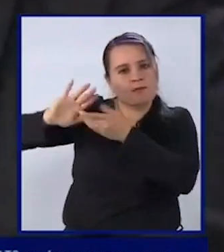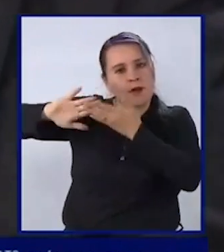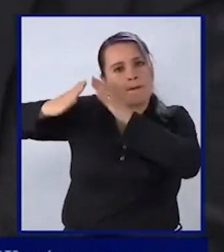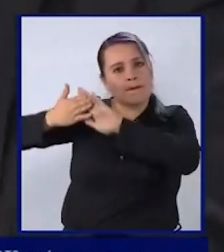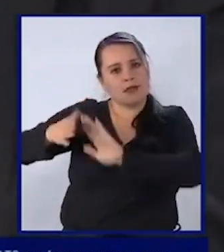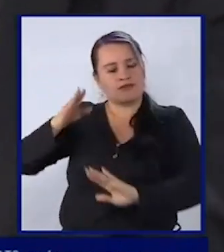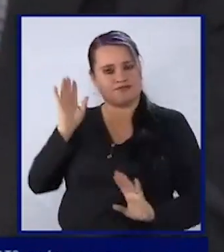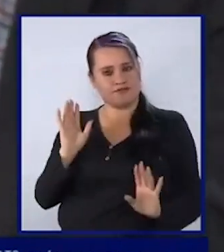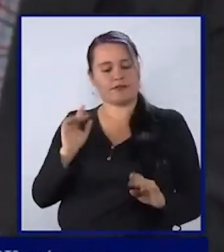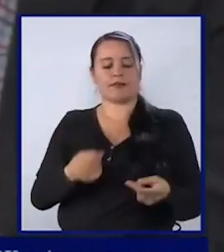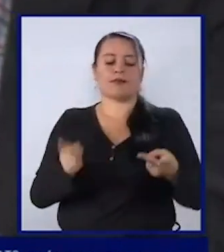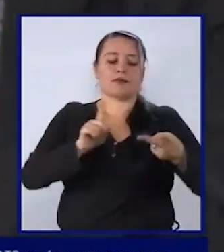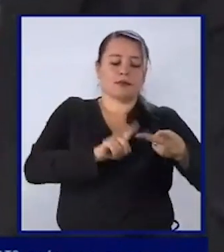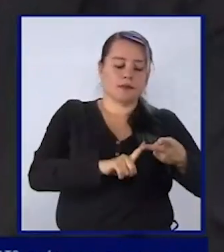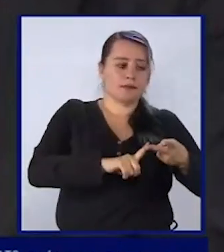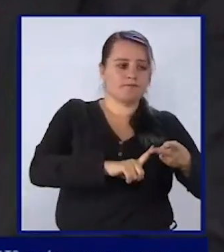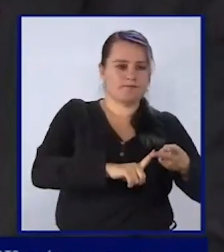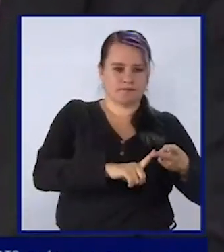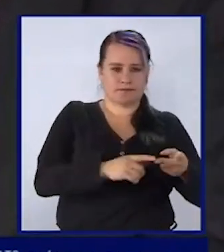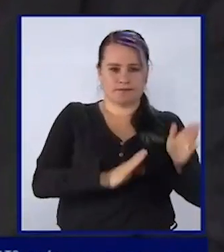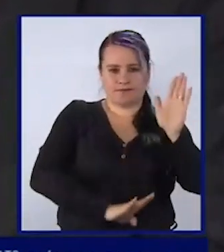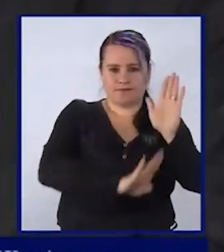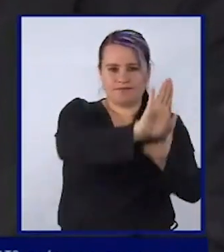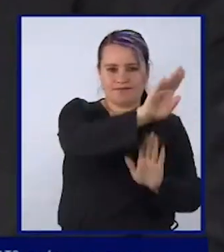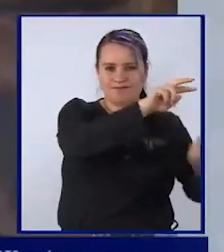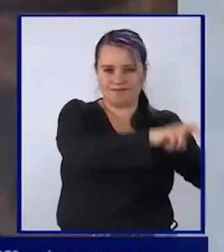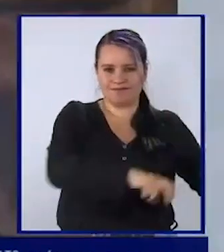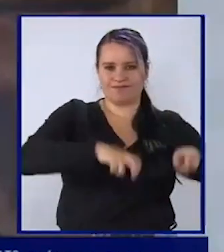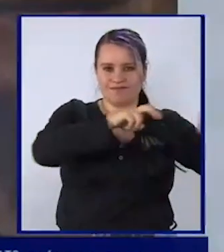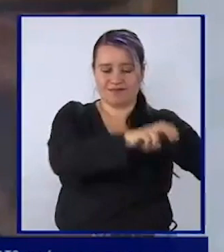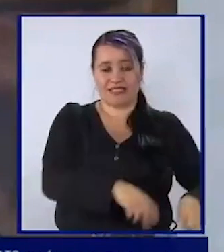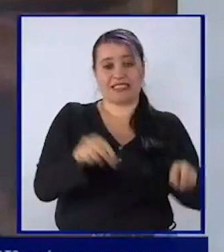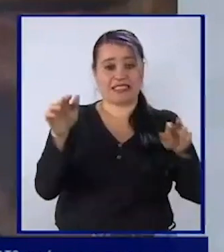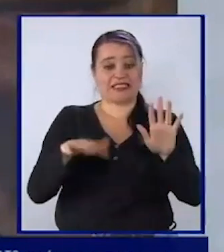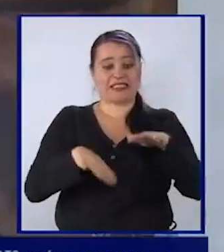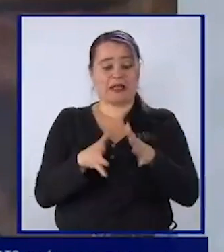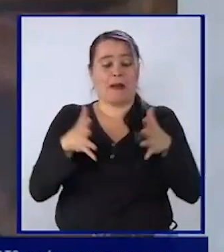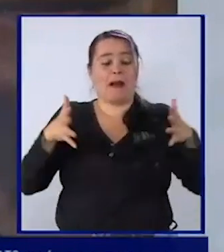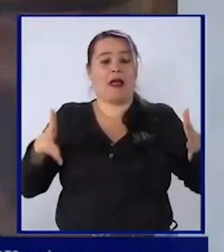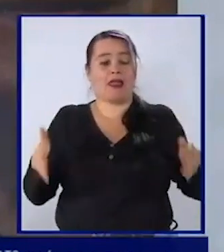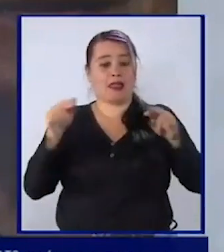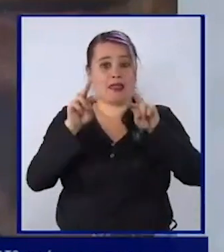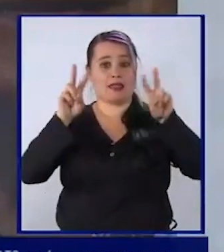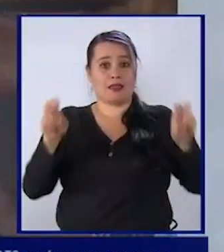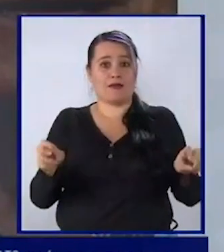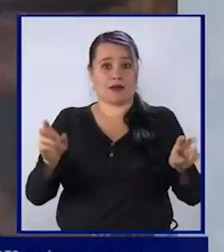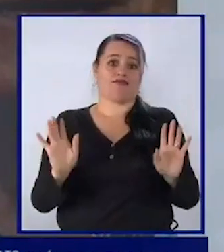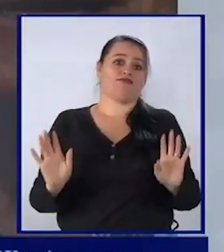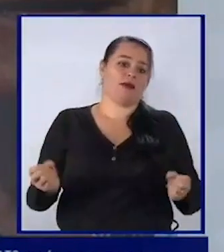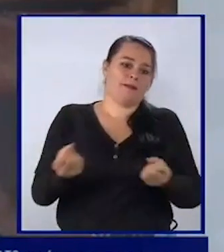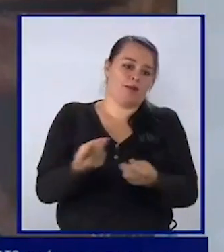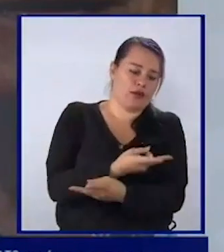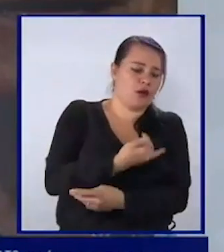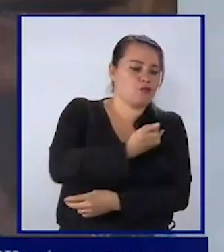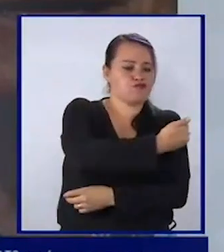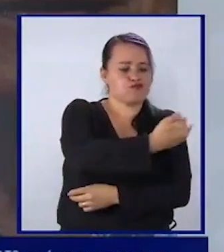incluyendo el desarrollo rural, que es uno de los grandes temas estructurales que está detrás del conflicto.